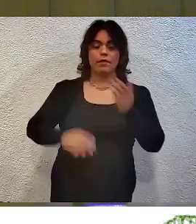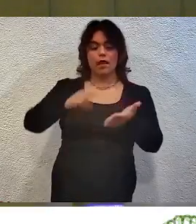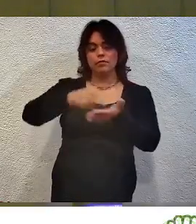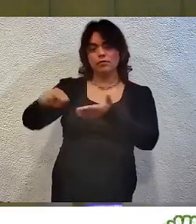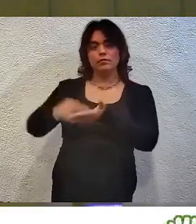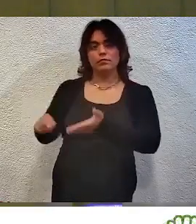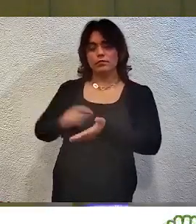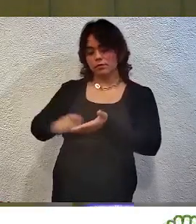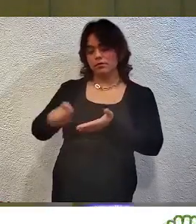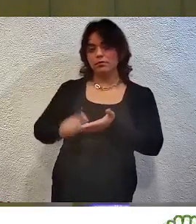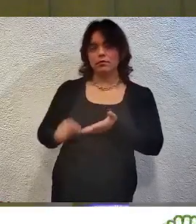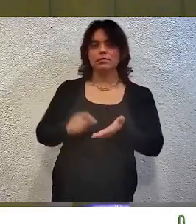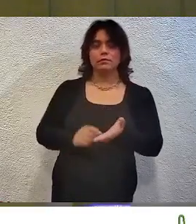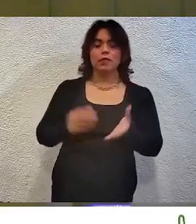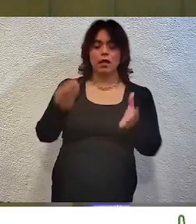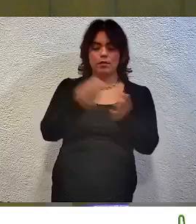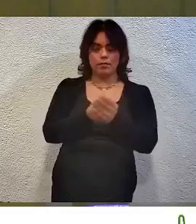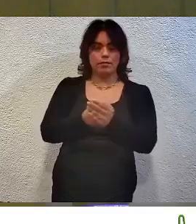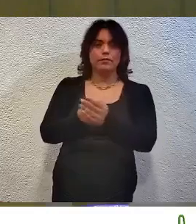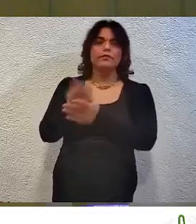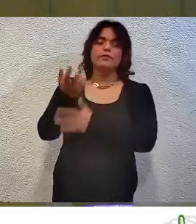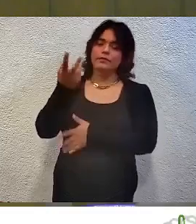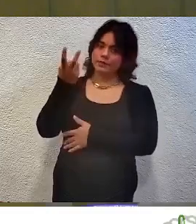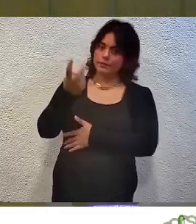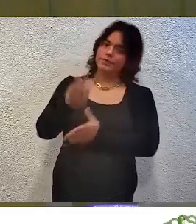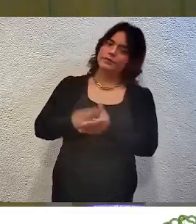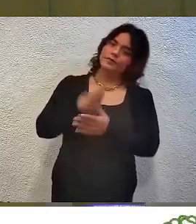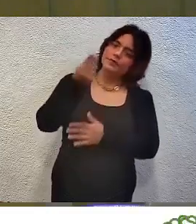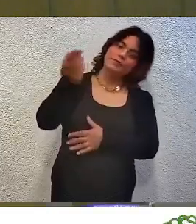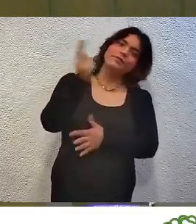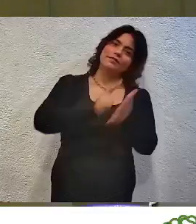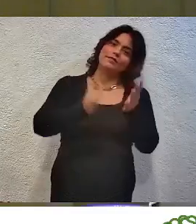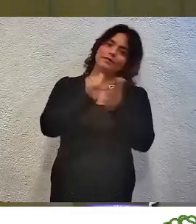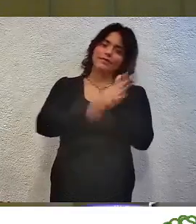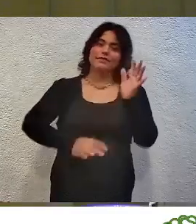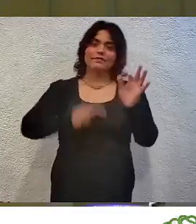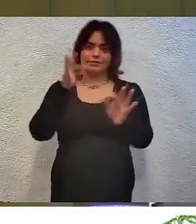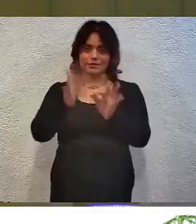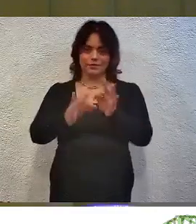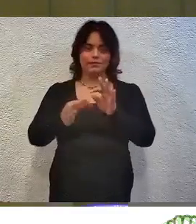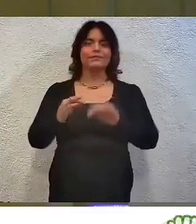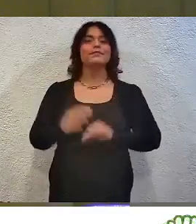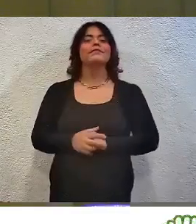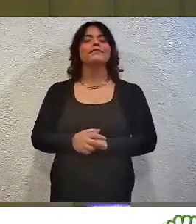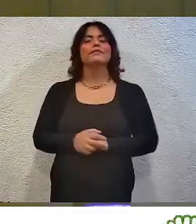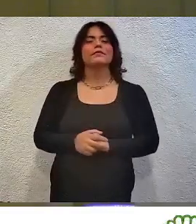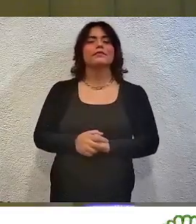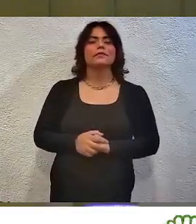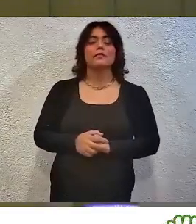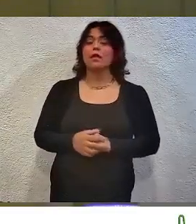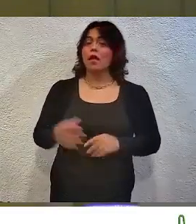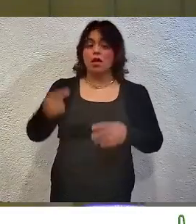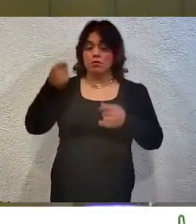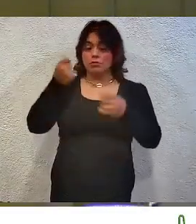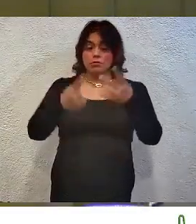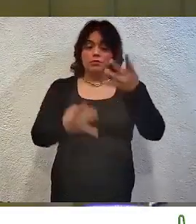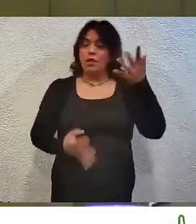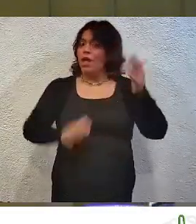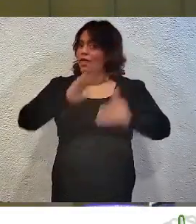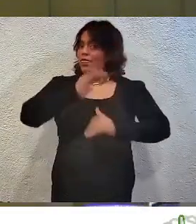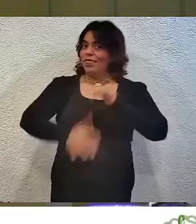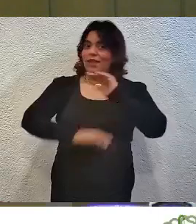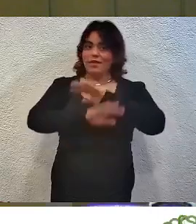conclusión de esta sesión y notificarse como en derecho corresponda. Al no haber más asuntos por